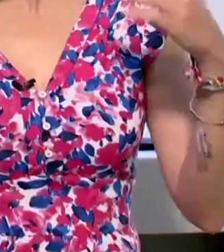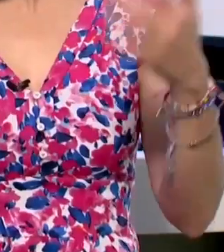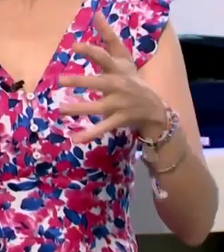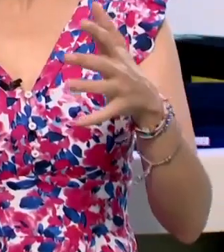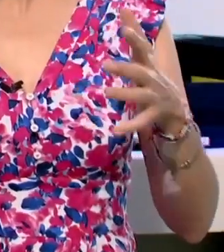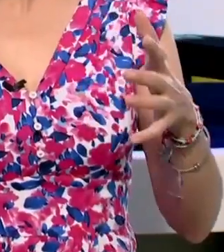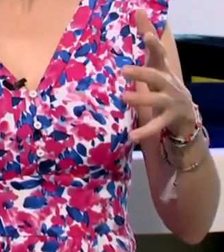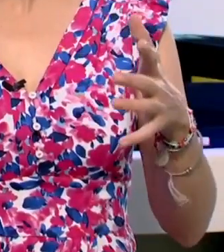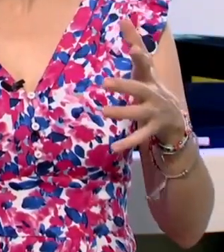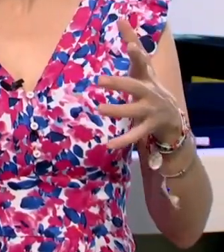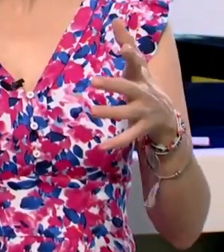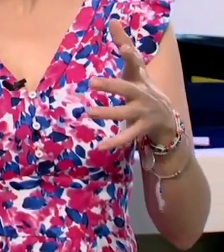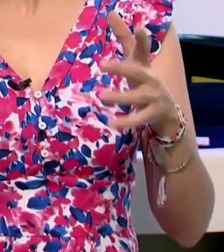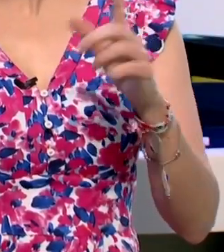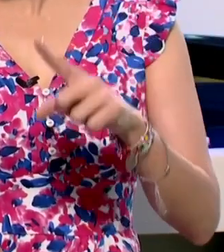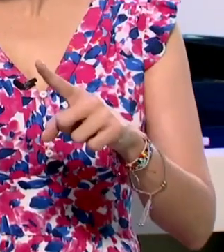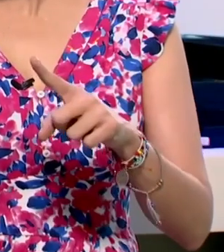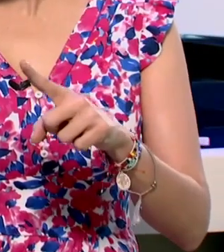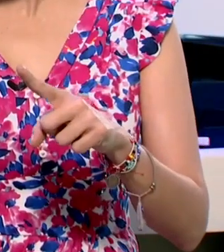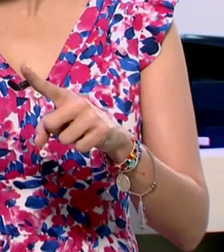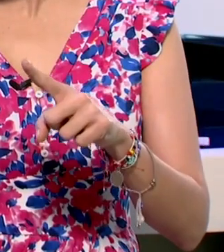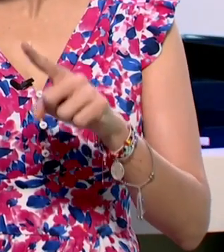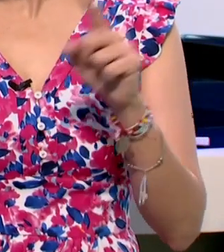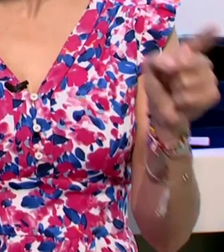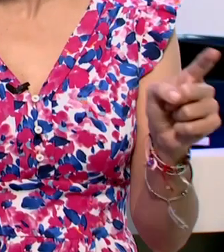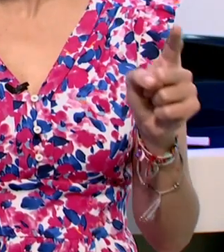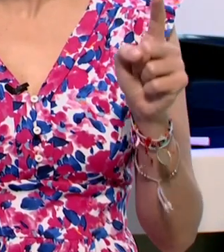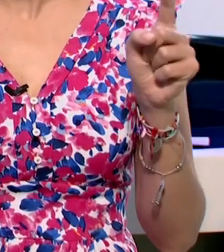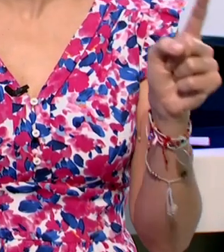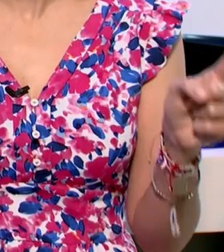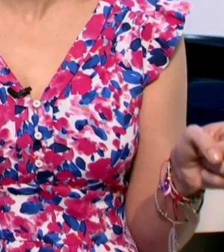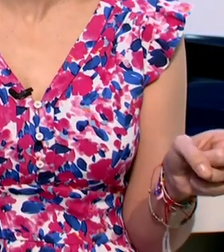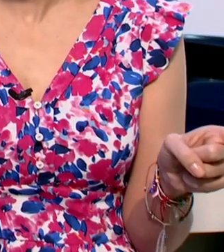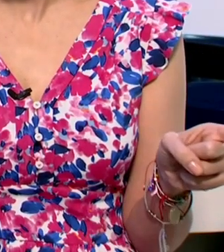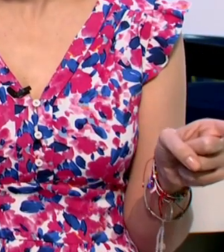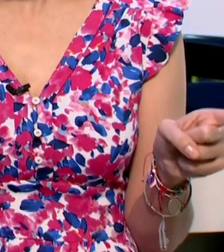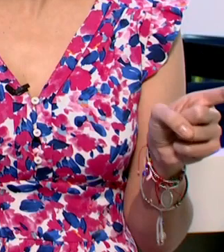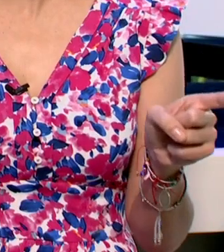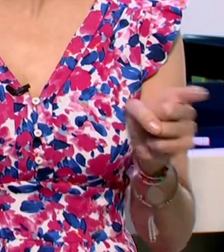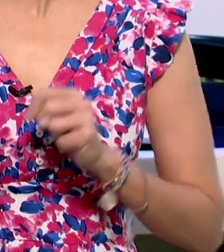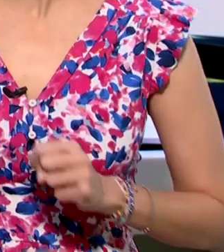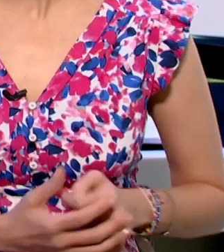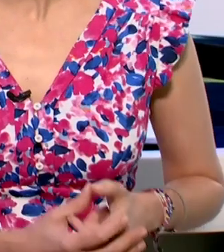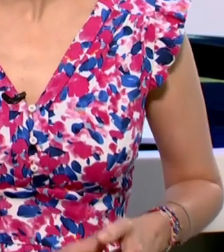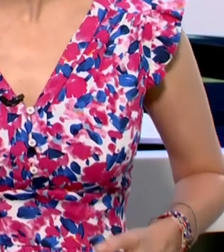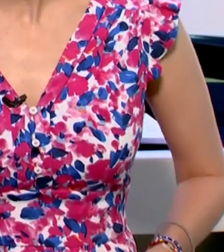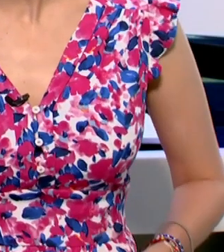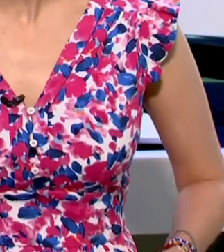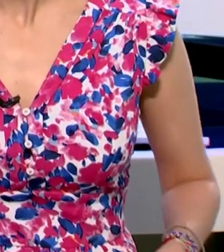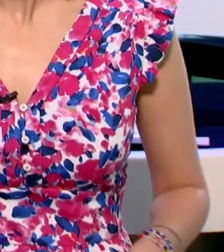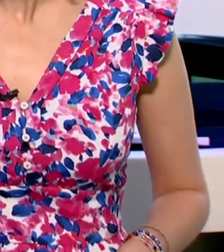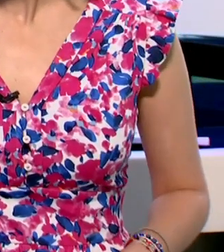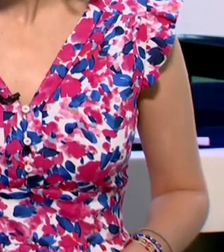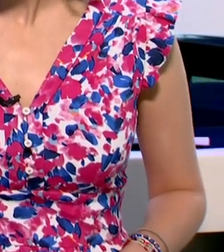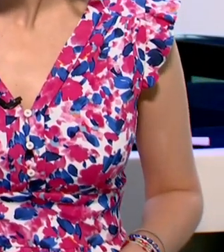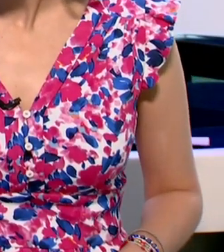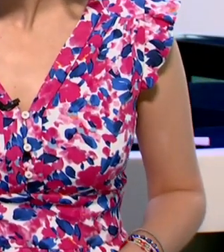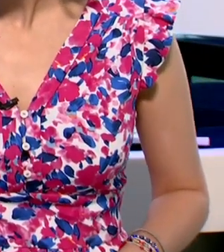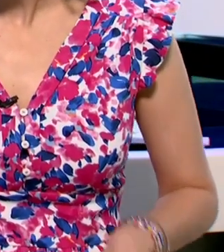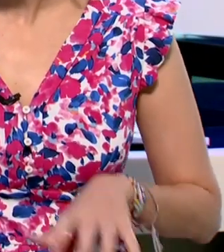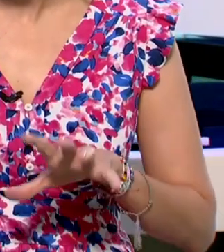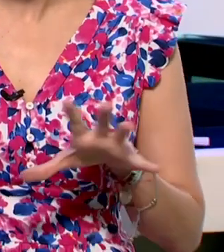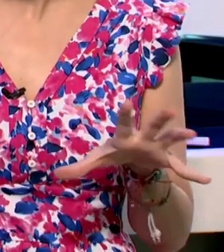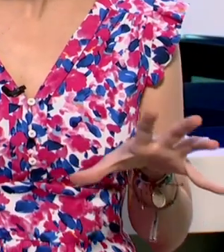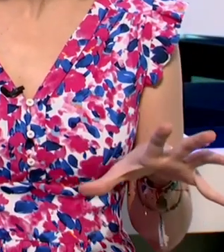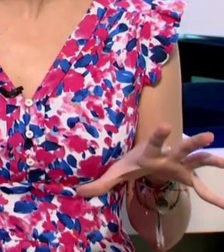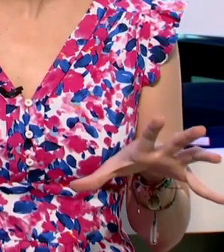Y mire, vamos a más información porque el presidente estuvo de visita en Sonora. Ahí retomó el tema de la Cumbre de las Américas.